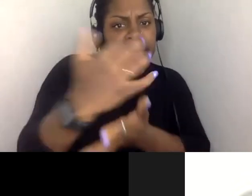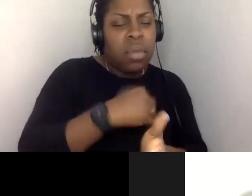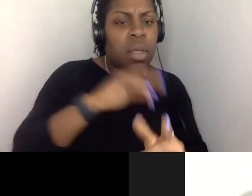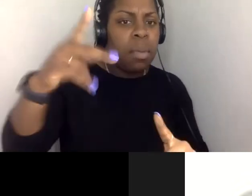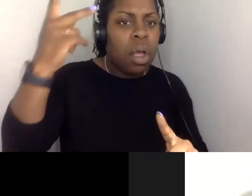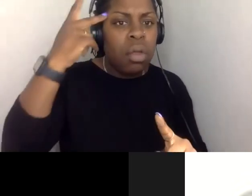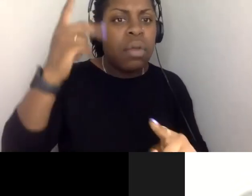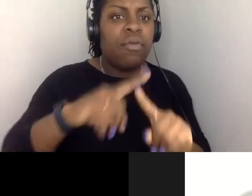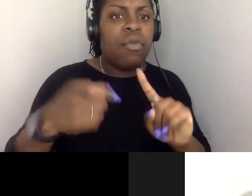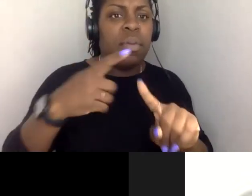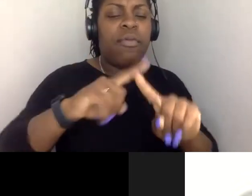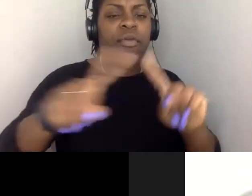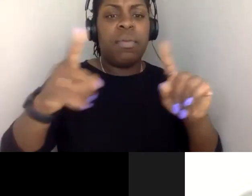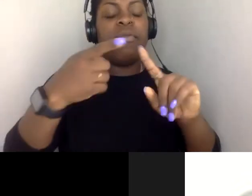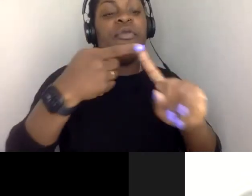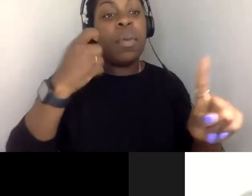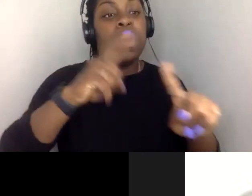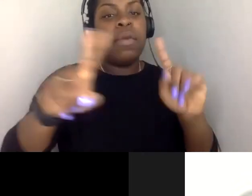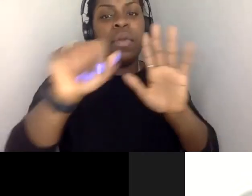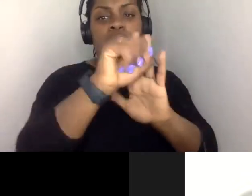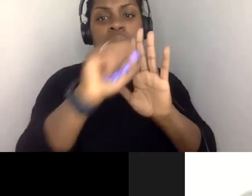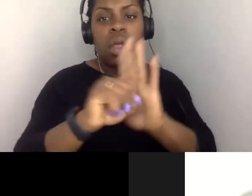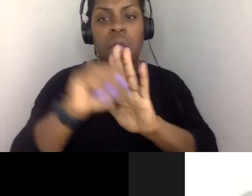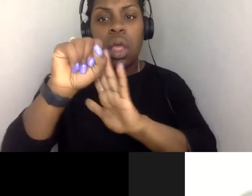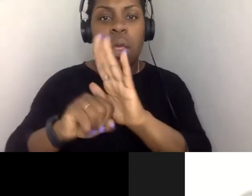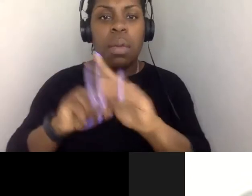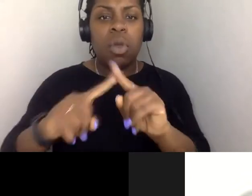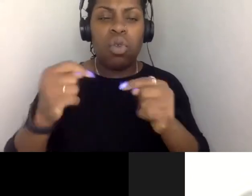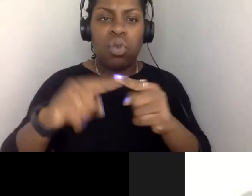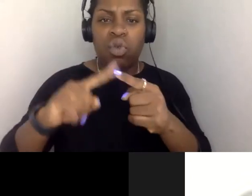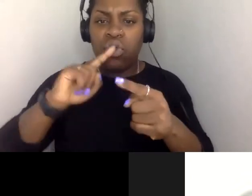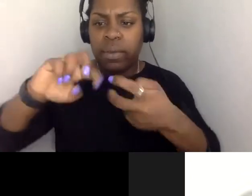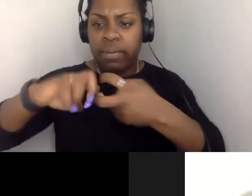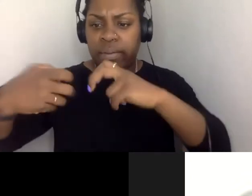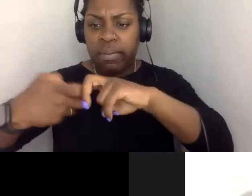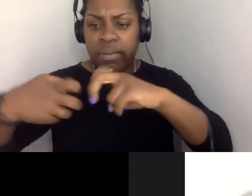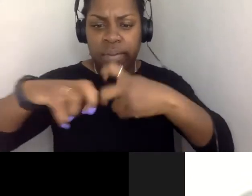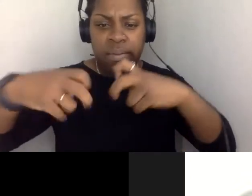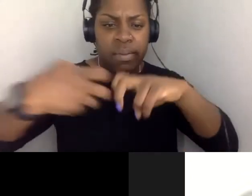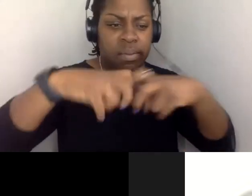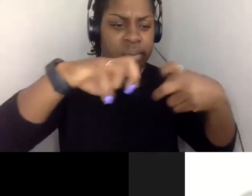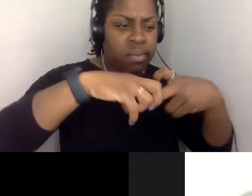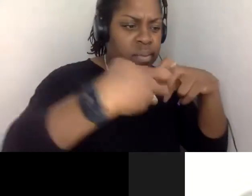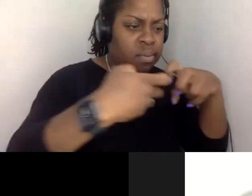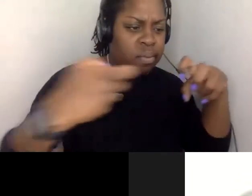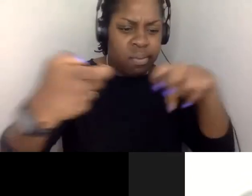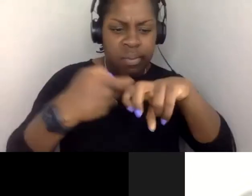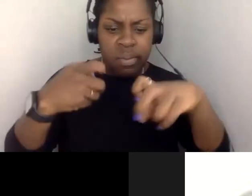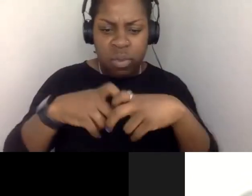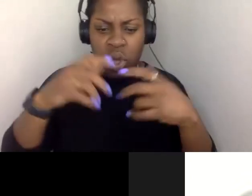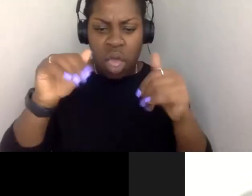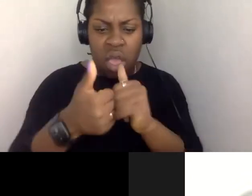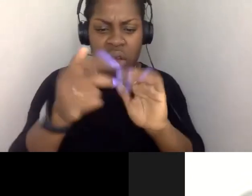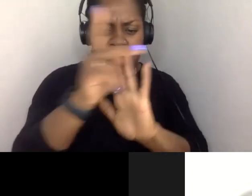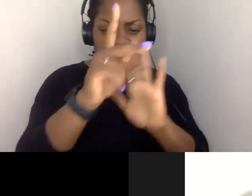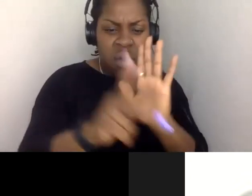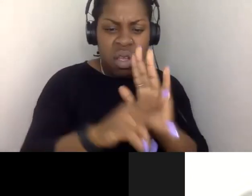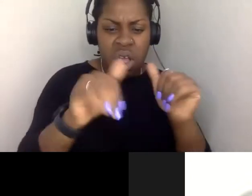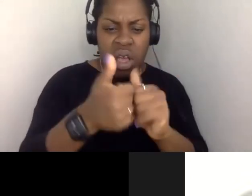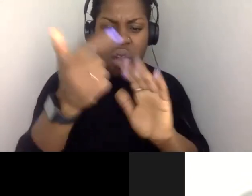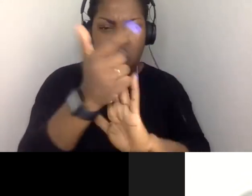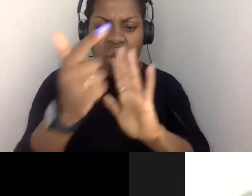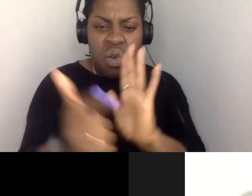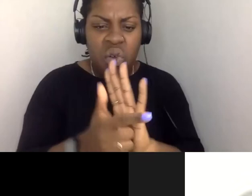tratando de juntar legislaciones de diferentes estados y tratar de crear el rompecabezas de cuáles son